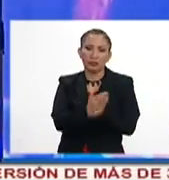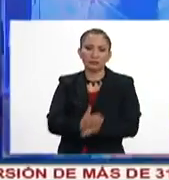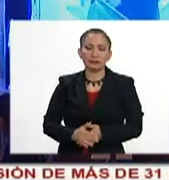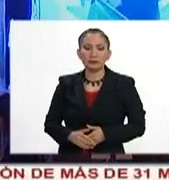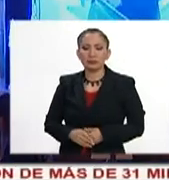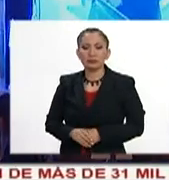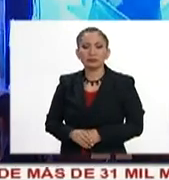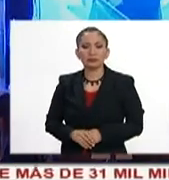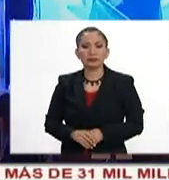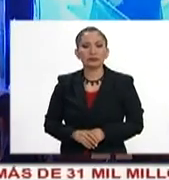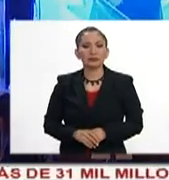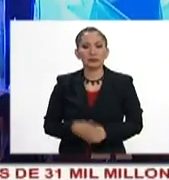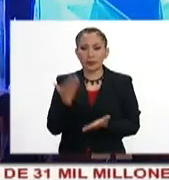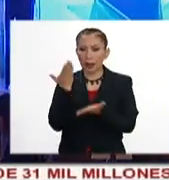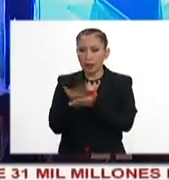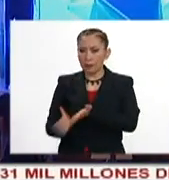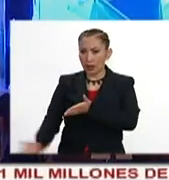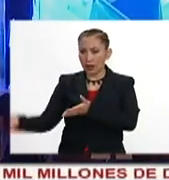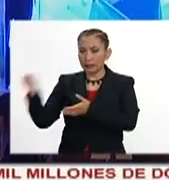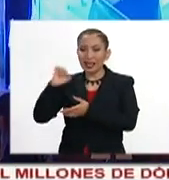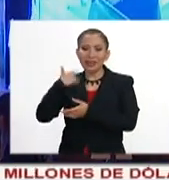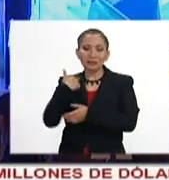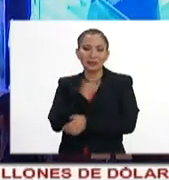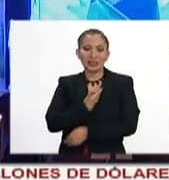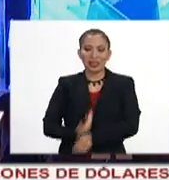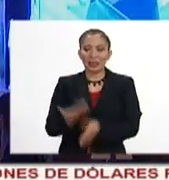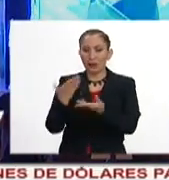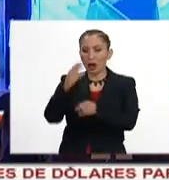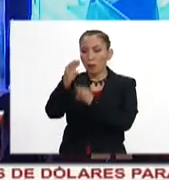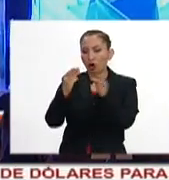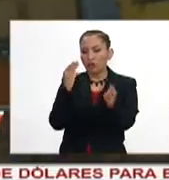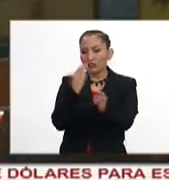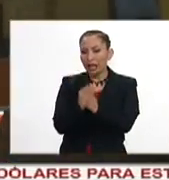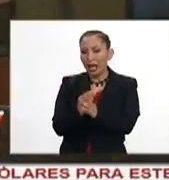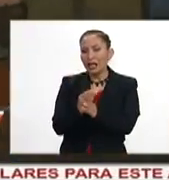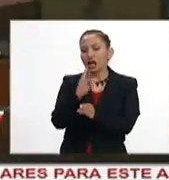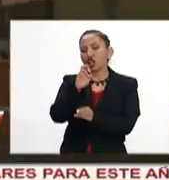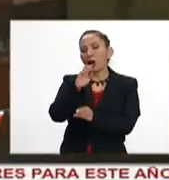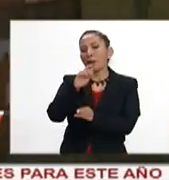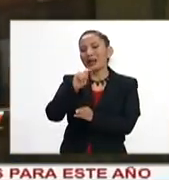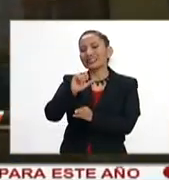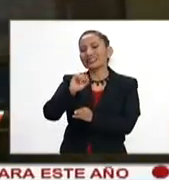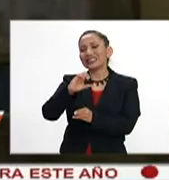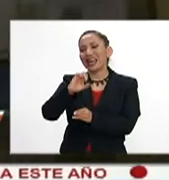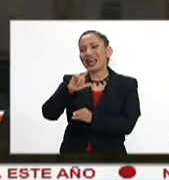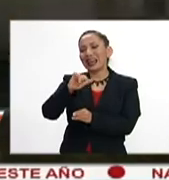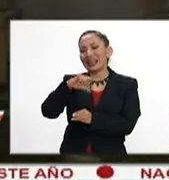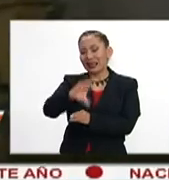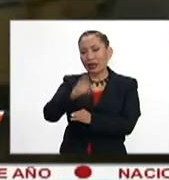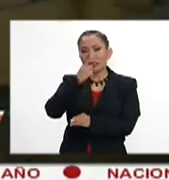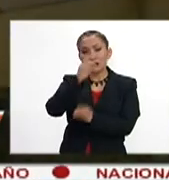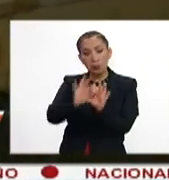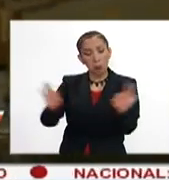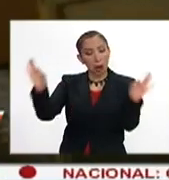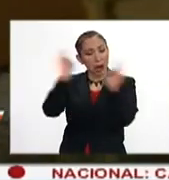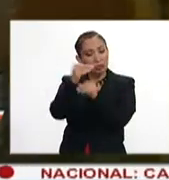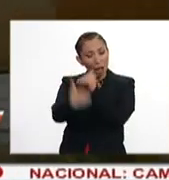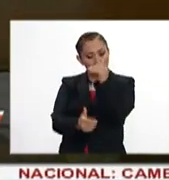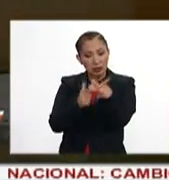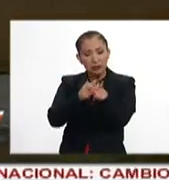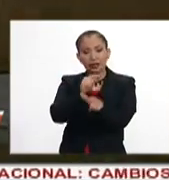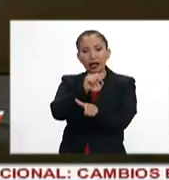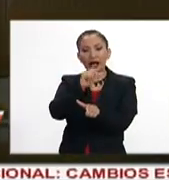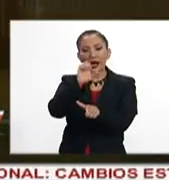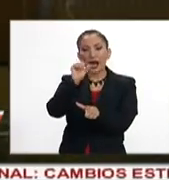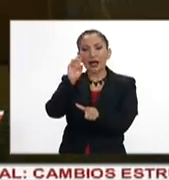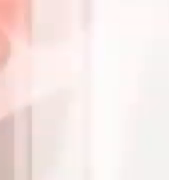ruta. Por su parte, el expresidente del Banco Mundial, Robert Zoellick, habló sobre la importancia de mantener el